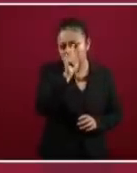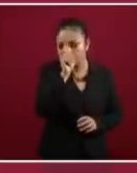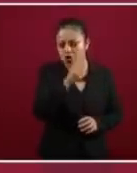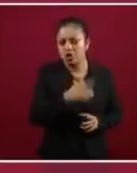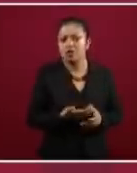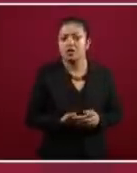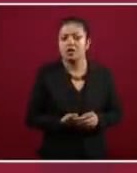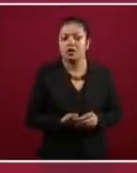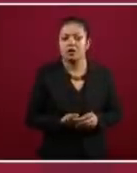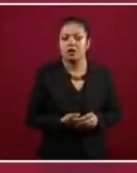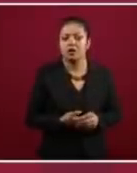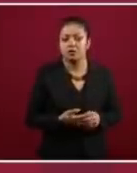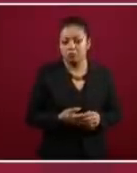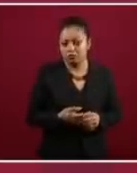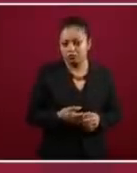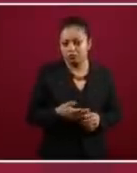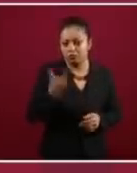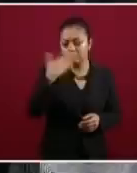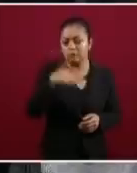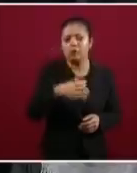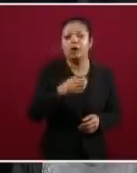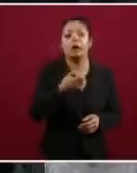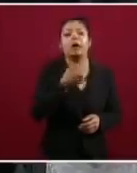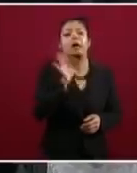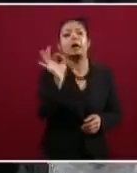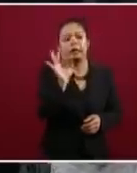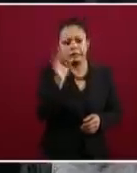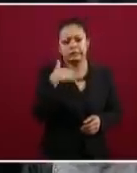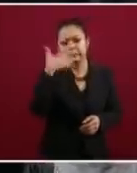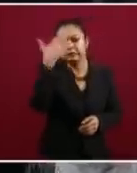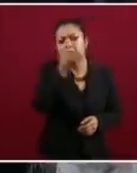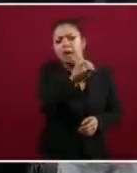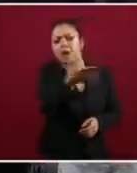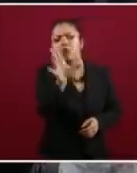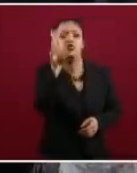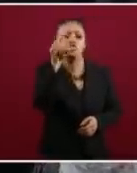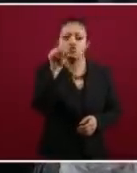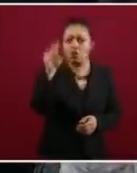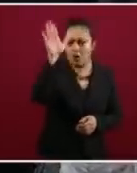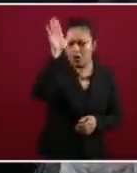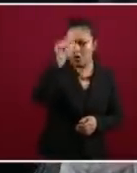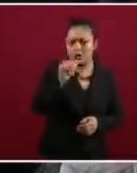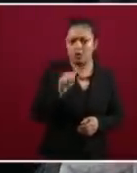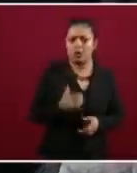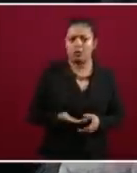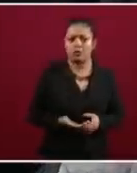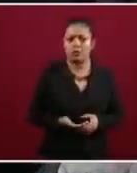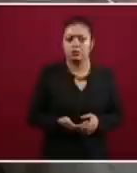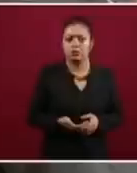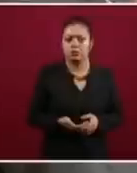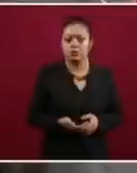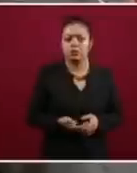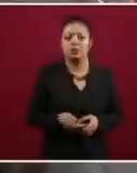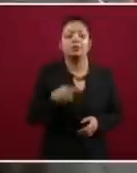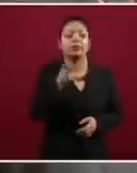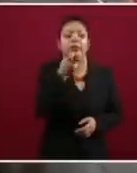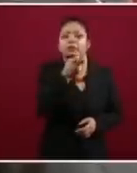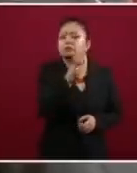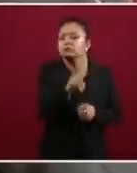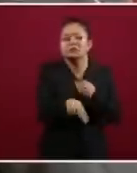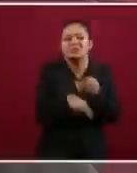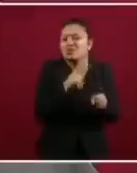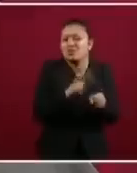Y desde luego va a haber quienes no estén de acuerdo, pero eso es normal,